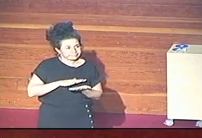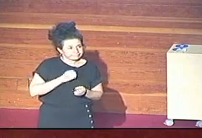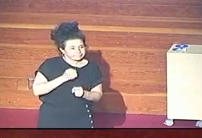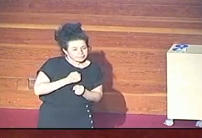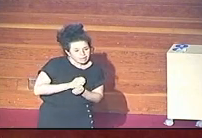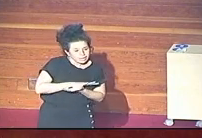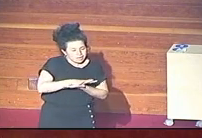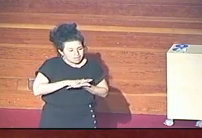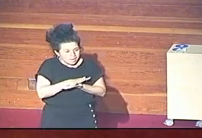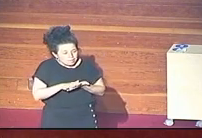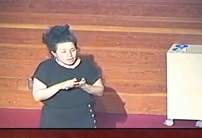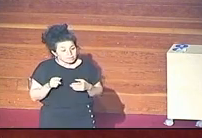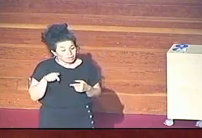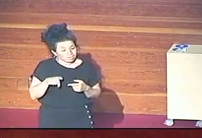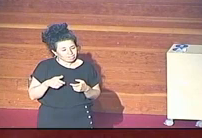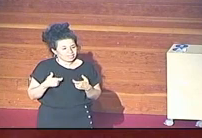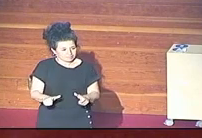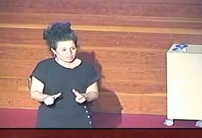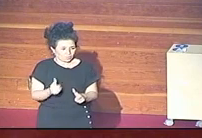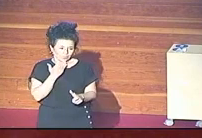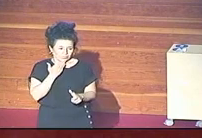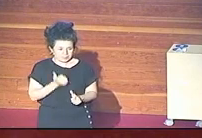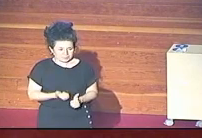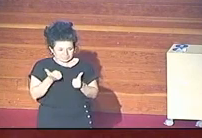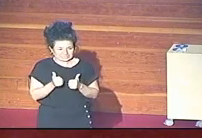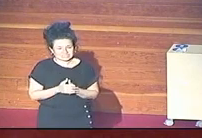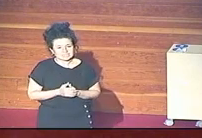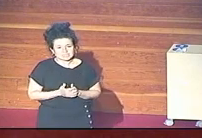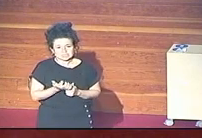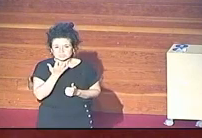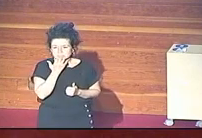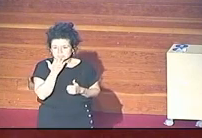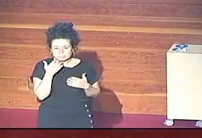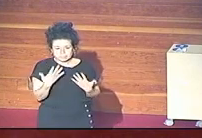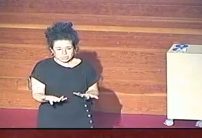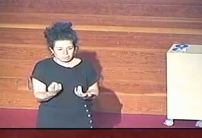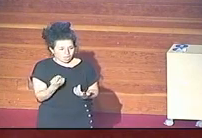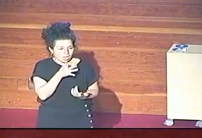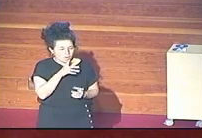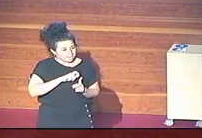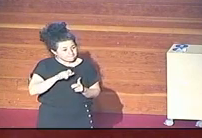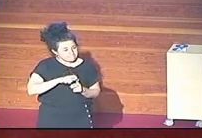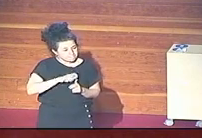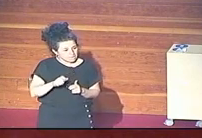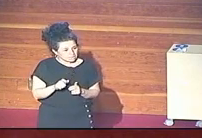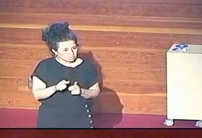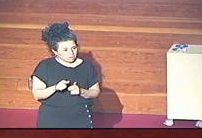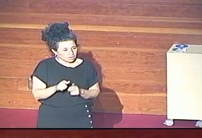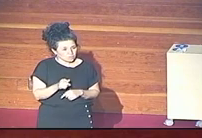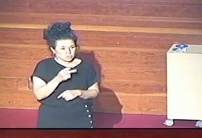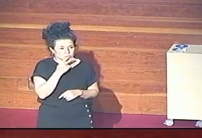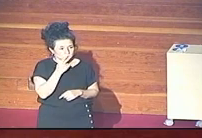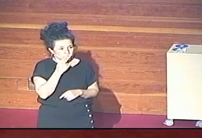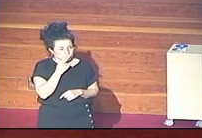ámbito un poco más lúdico no entonces ahora por ejemplo si no una película de repente a alguien se le ocurre tirar una colilla al suelo pues yo creo que